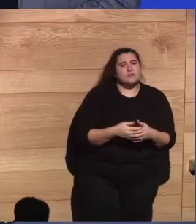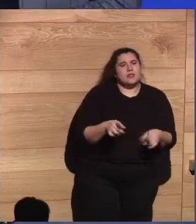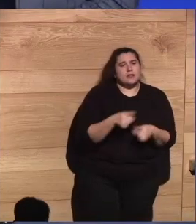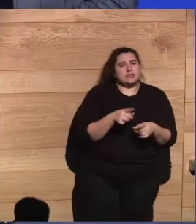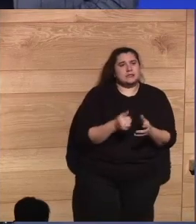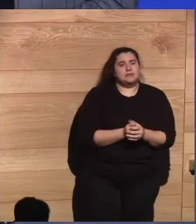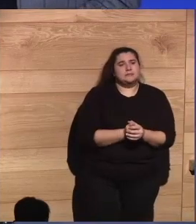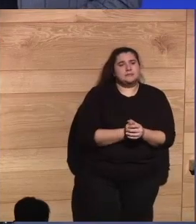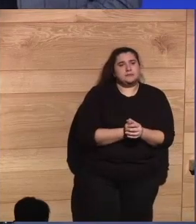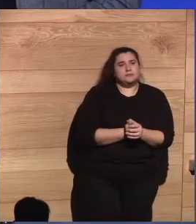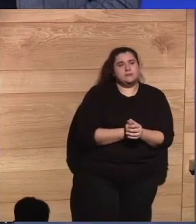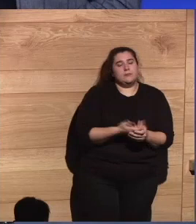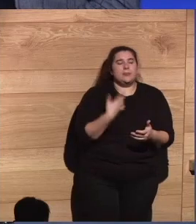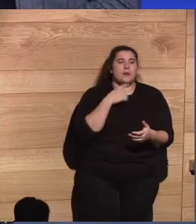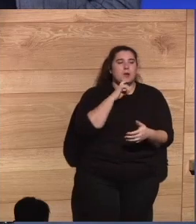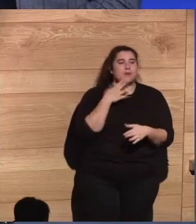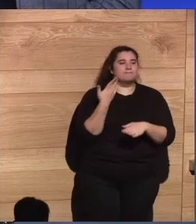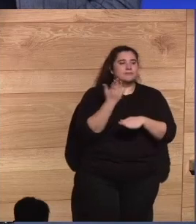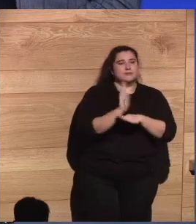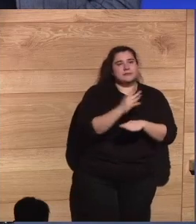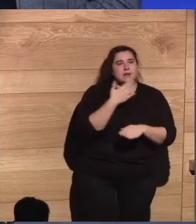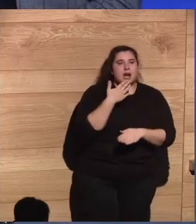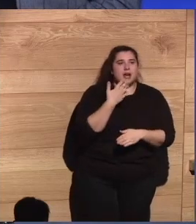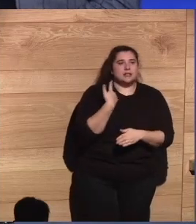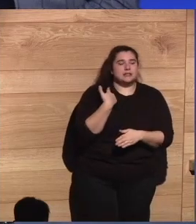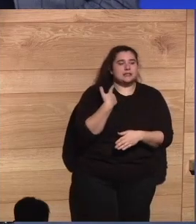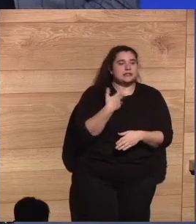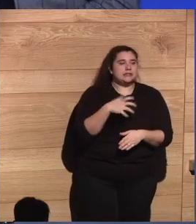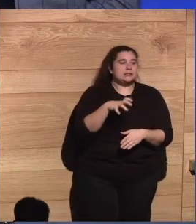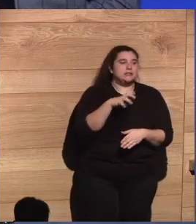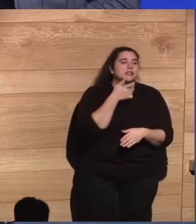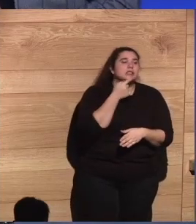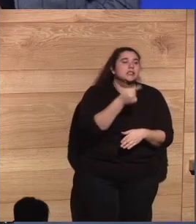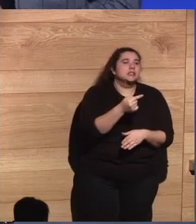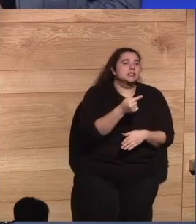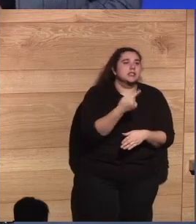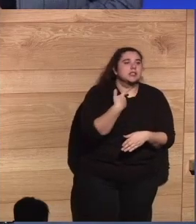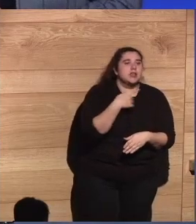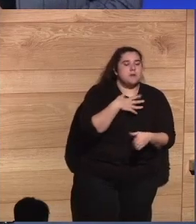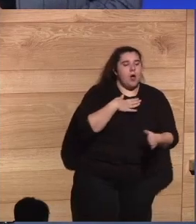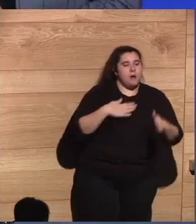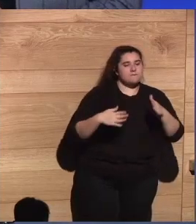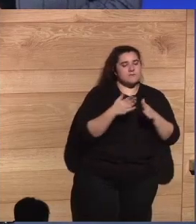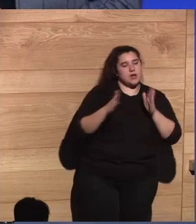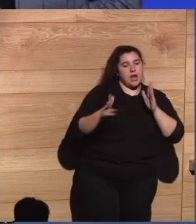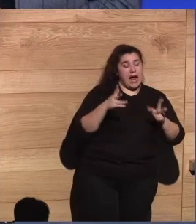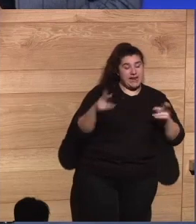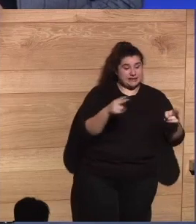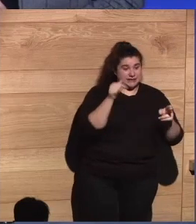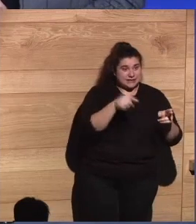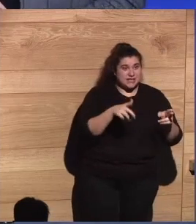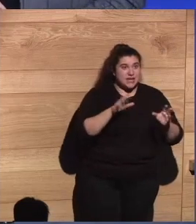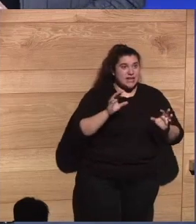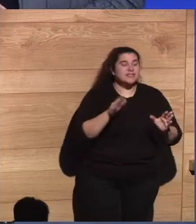Sí. Aparece, bueno, un poco para hacer una cita muy simpática en la que en mitad de la escena, porque en esta obra